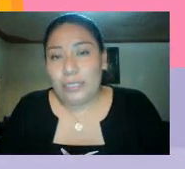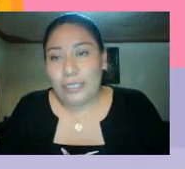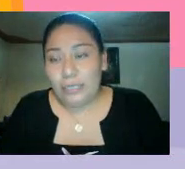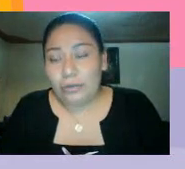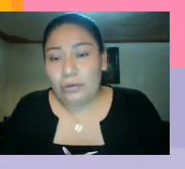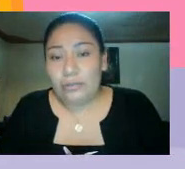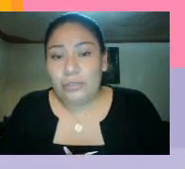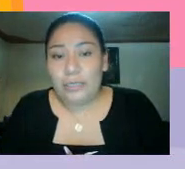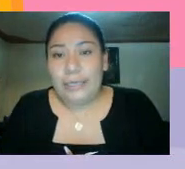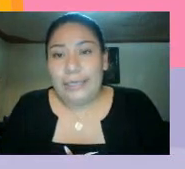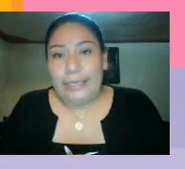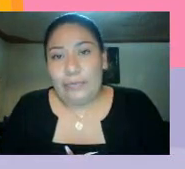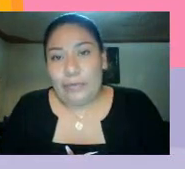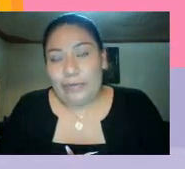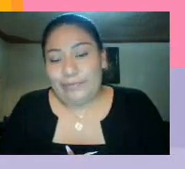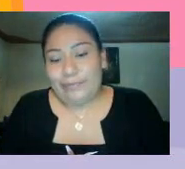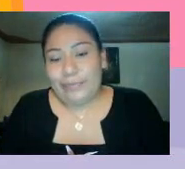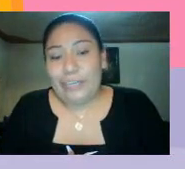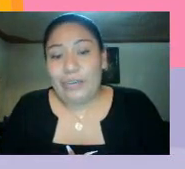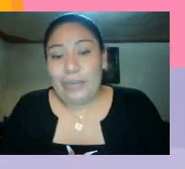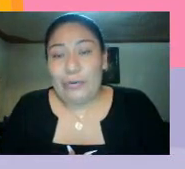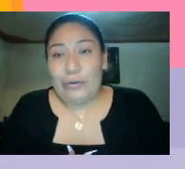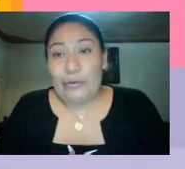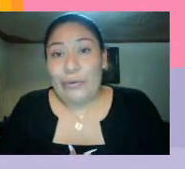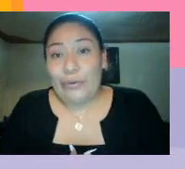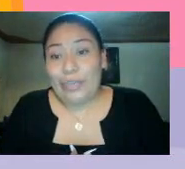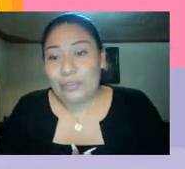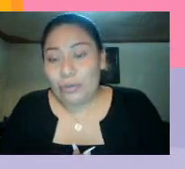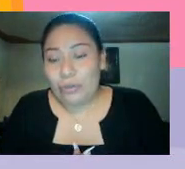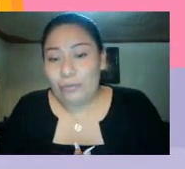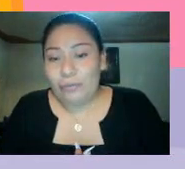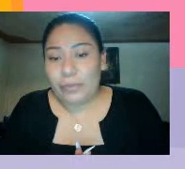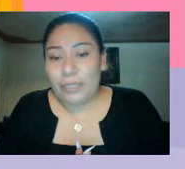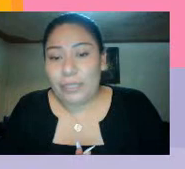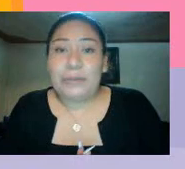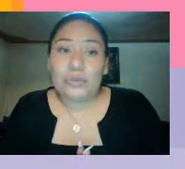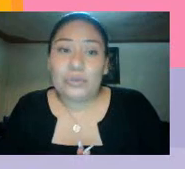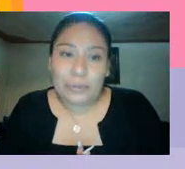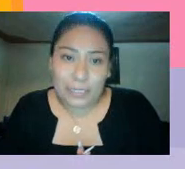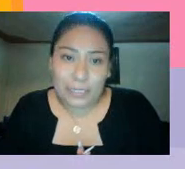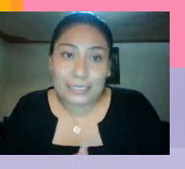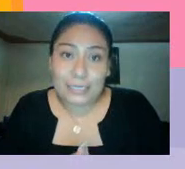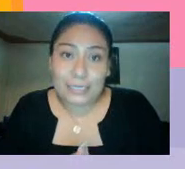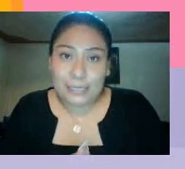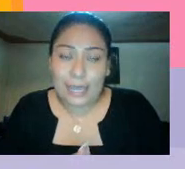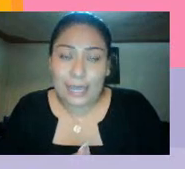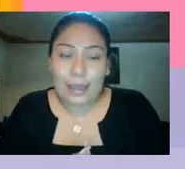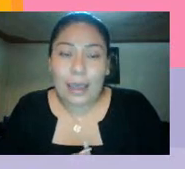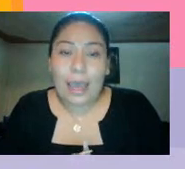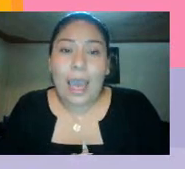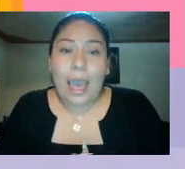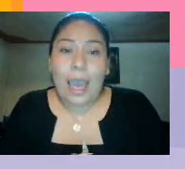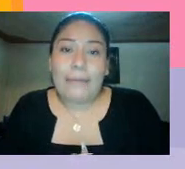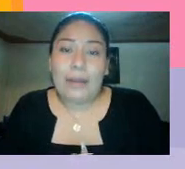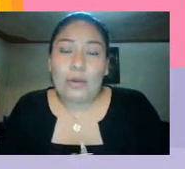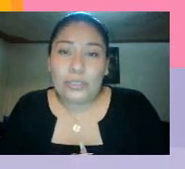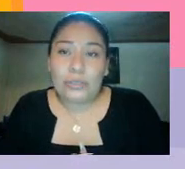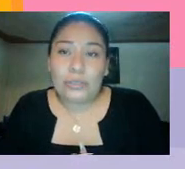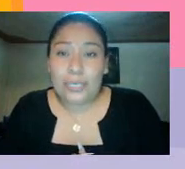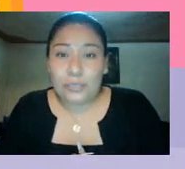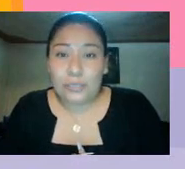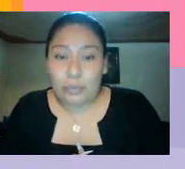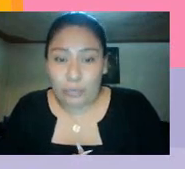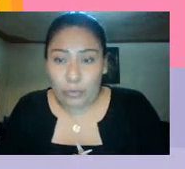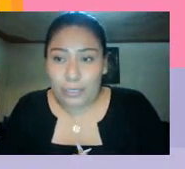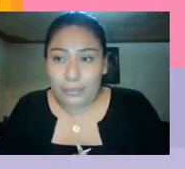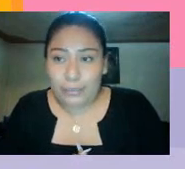los contenidos. Y bueno, creo que por hoy es todo. Espero sus evidencias de esta evaluación,